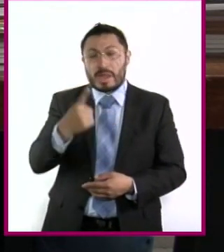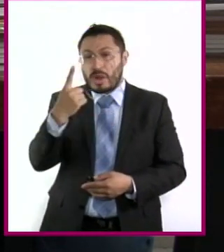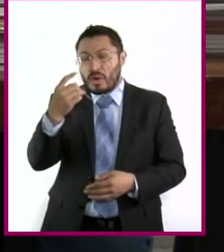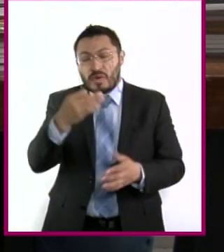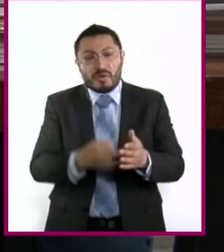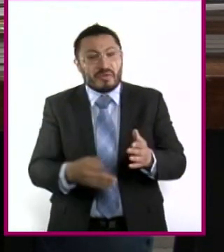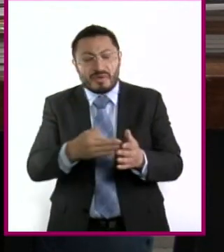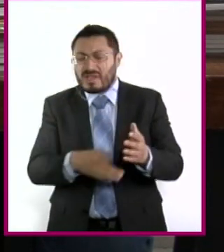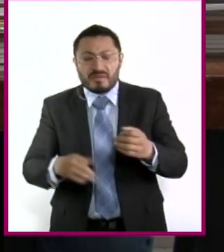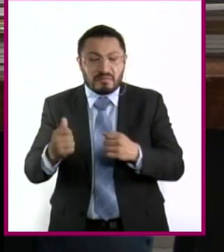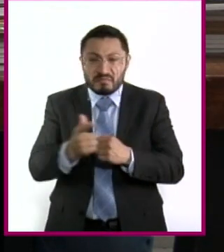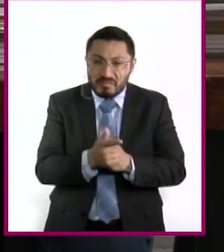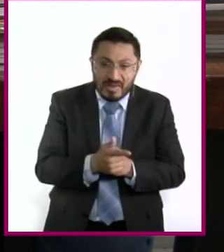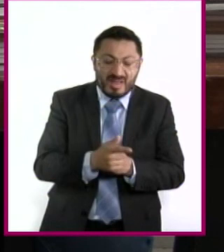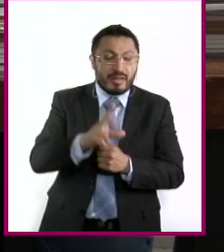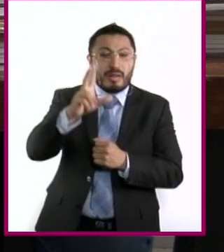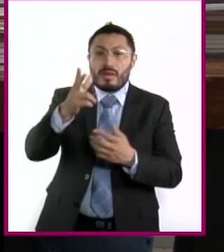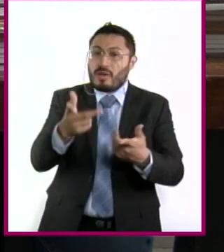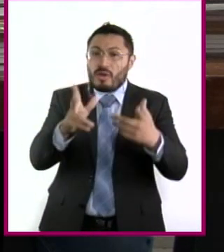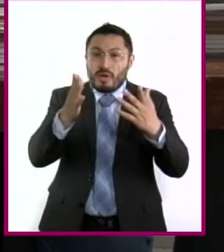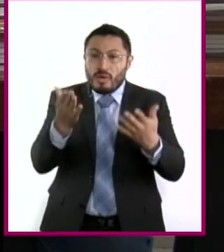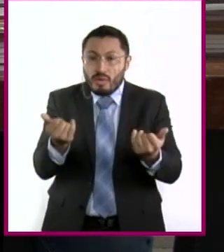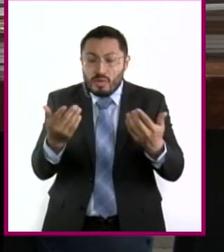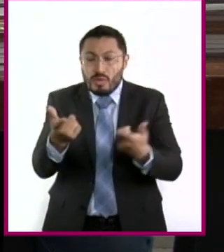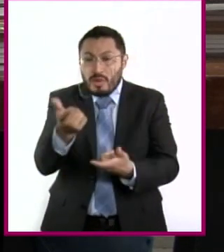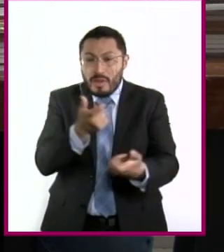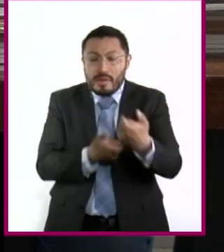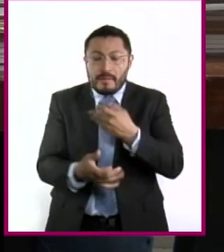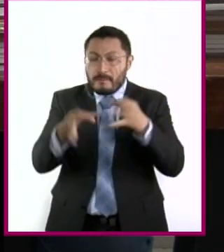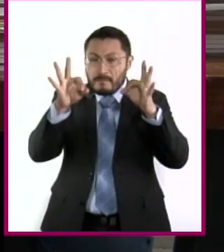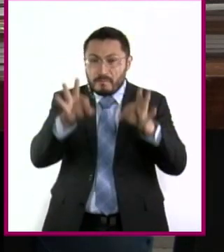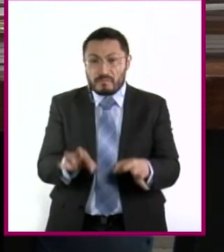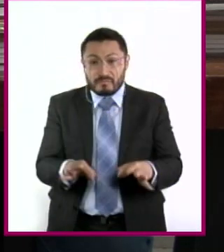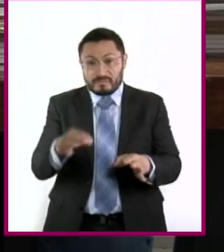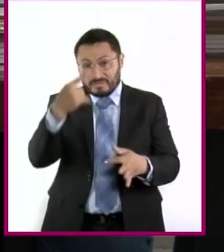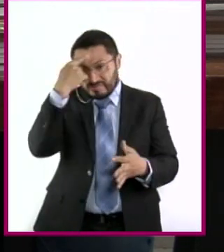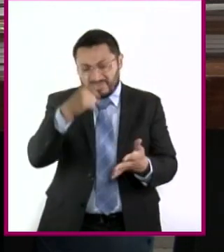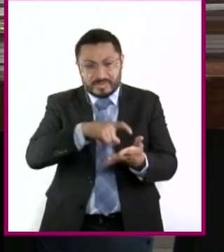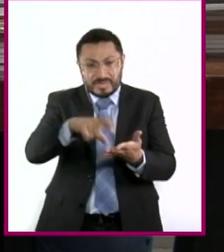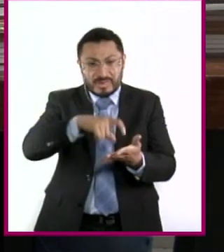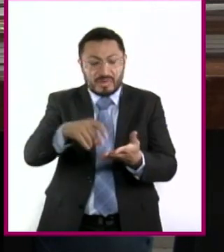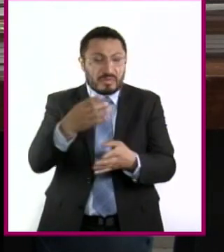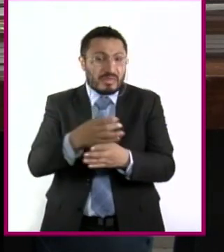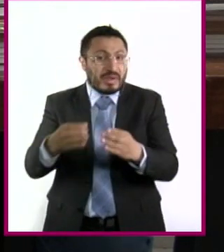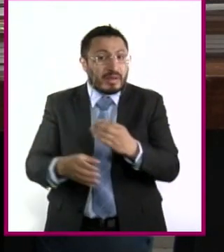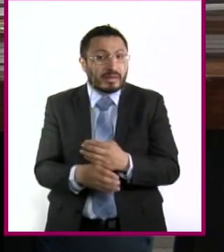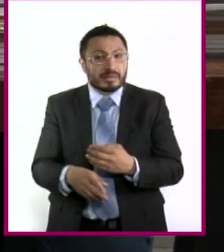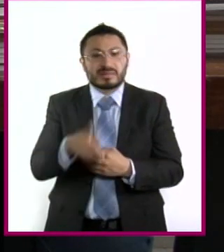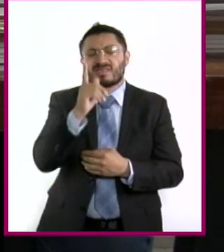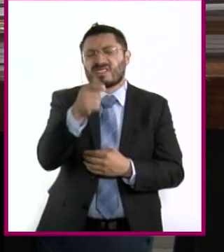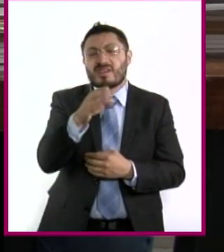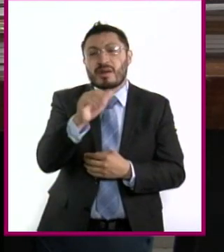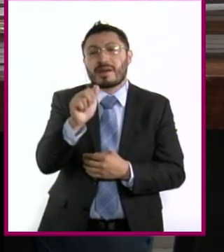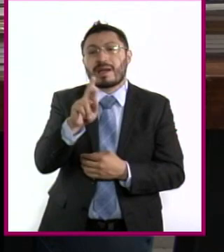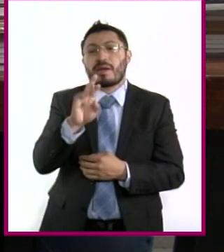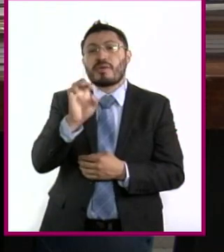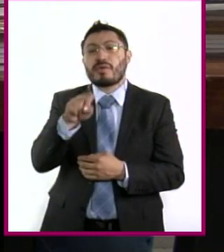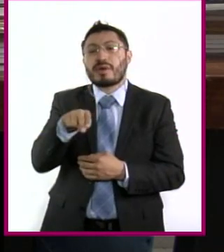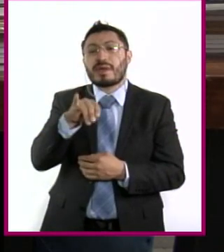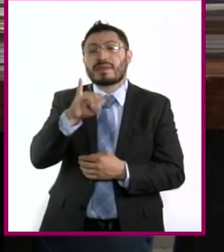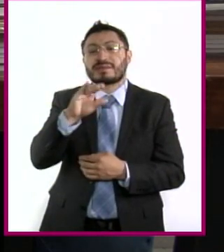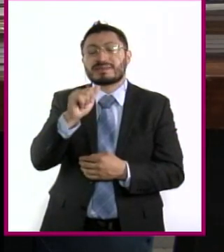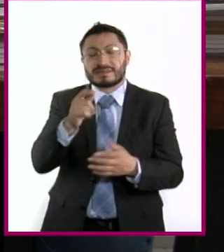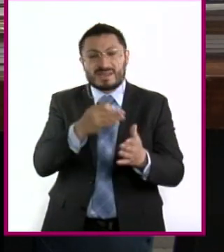carencia social y no tiene un ingreso suficiente para satisfacer sus necesidades. ¿Qué serán esas carencias sociales, por